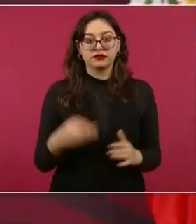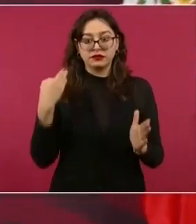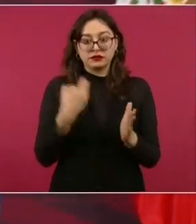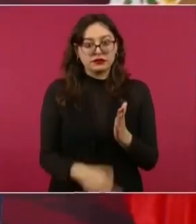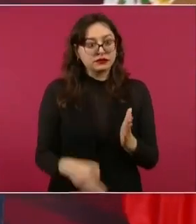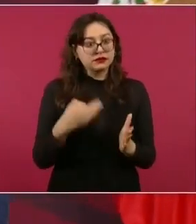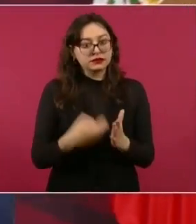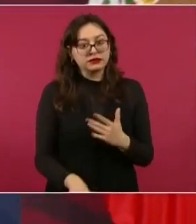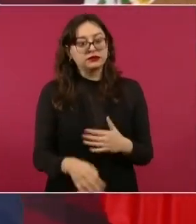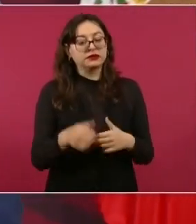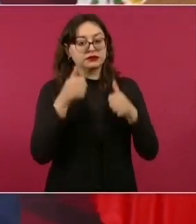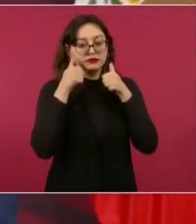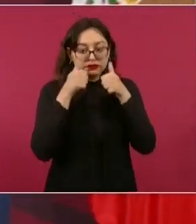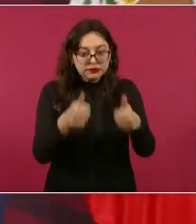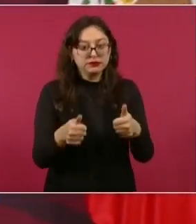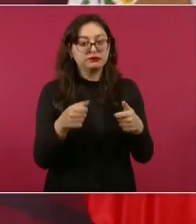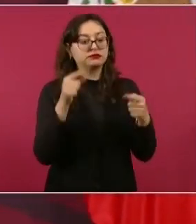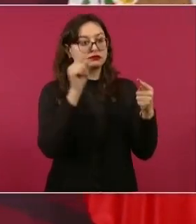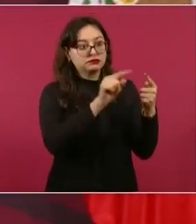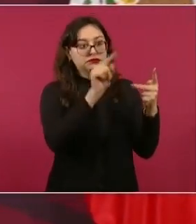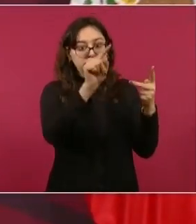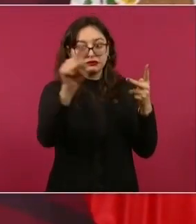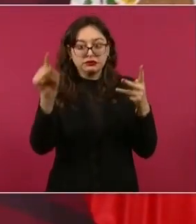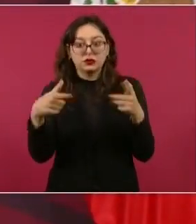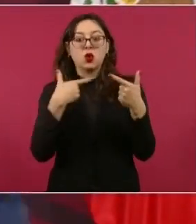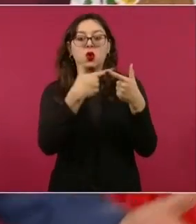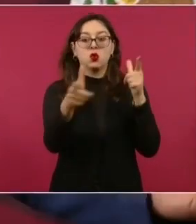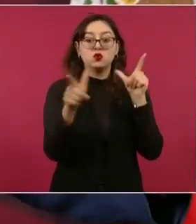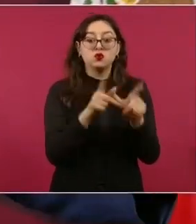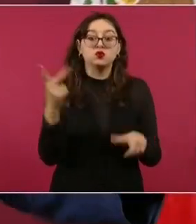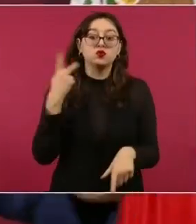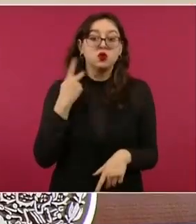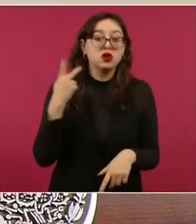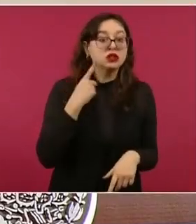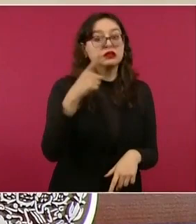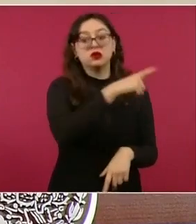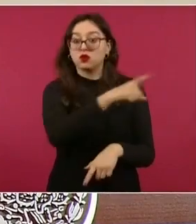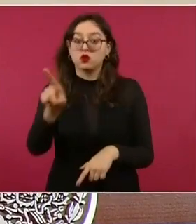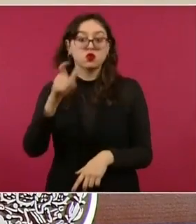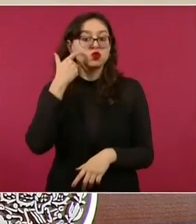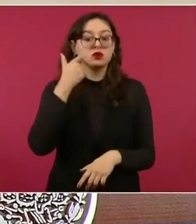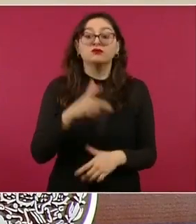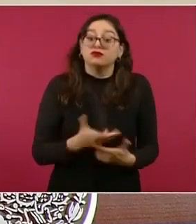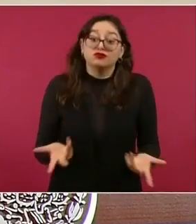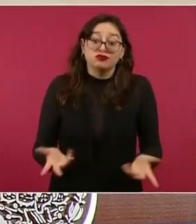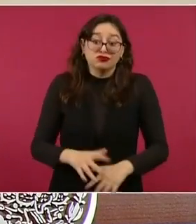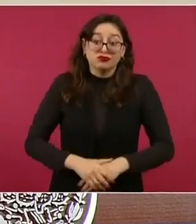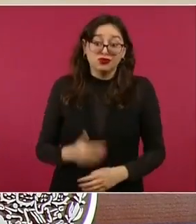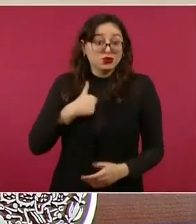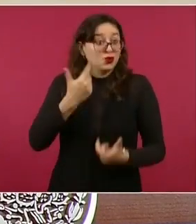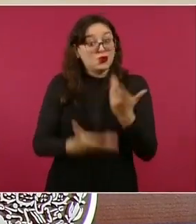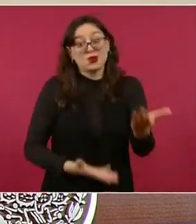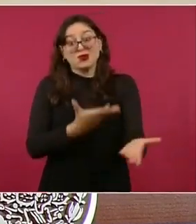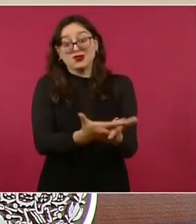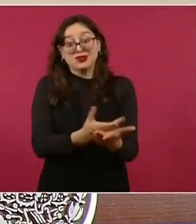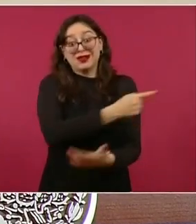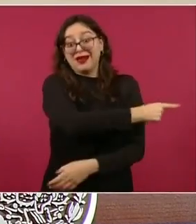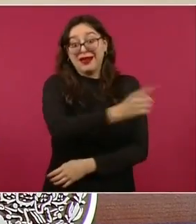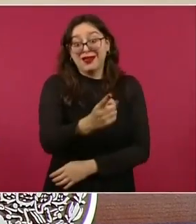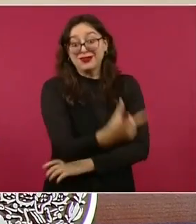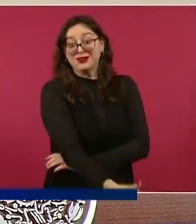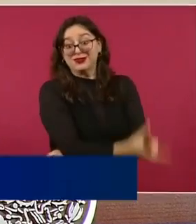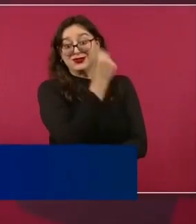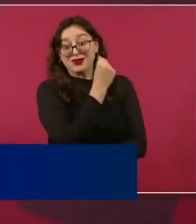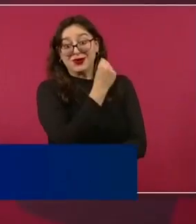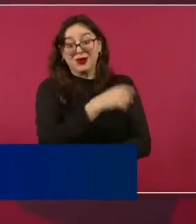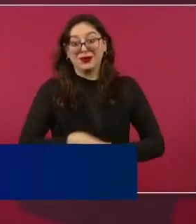En esta cuarta visita, del mandatario cubano a México, el presidente López Obrador le va a agradecer el envío de más de 500 médicos especialistas